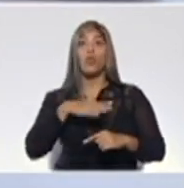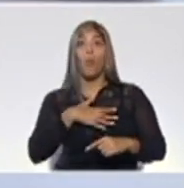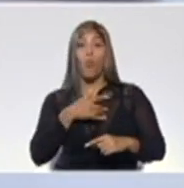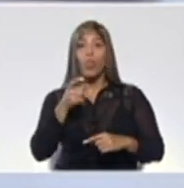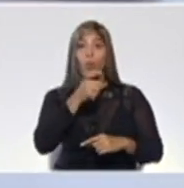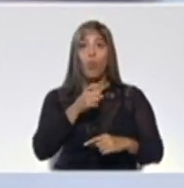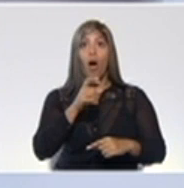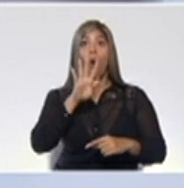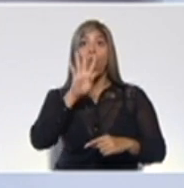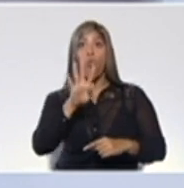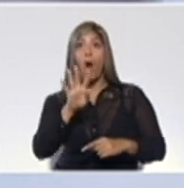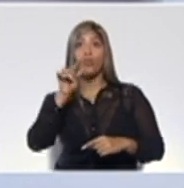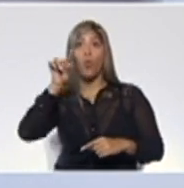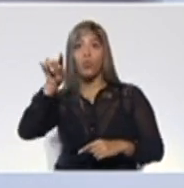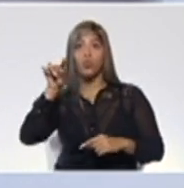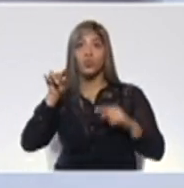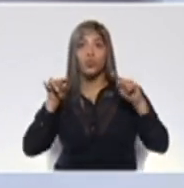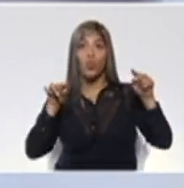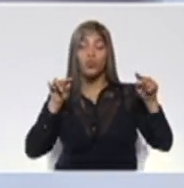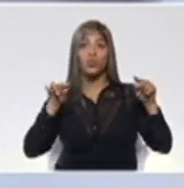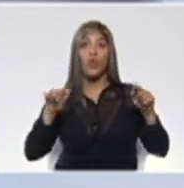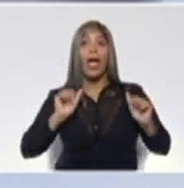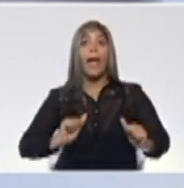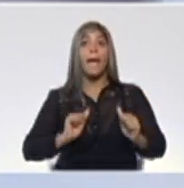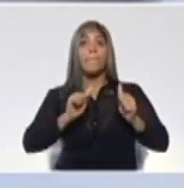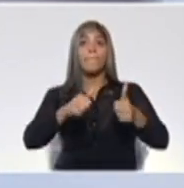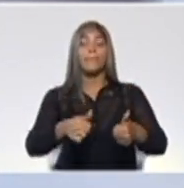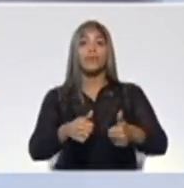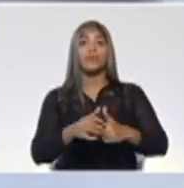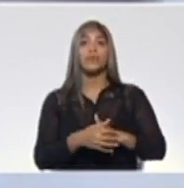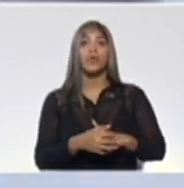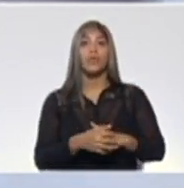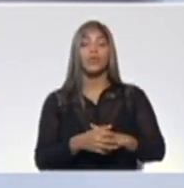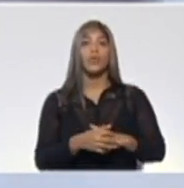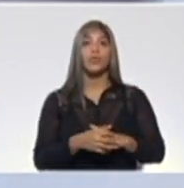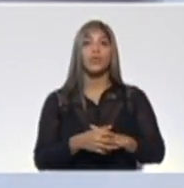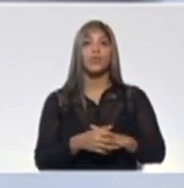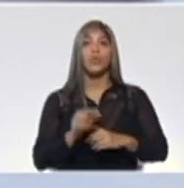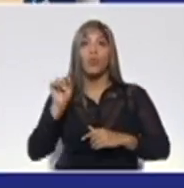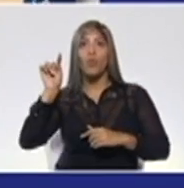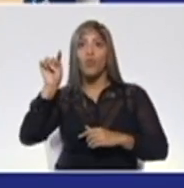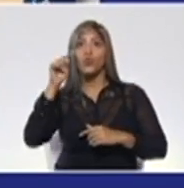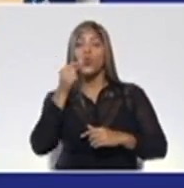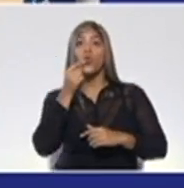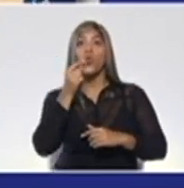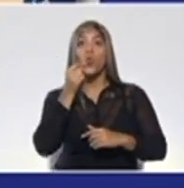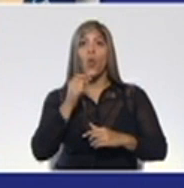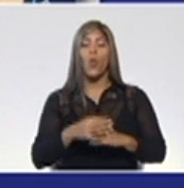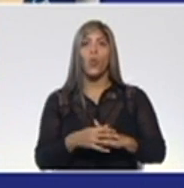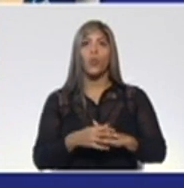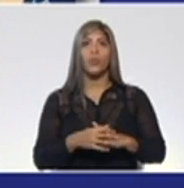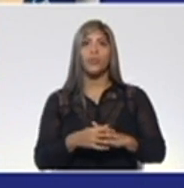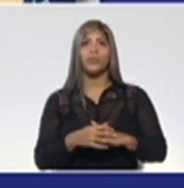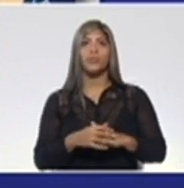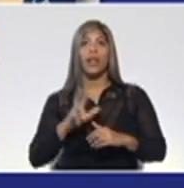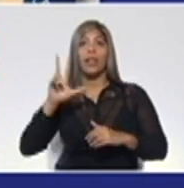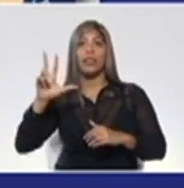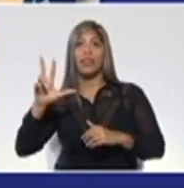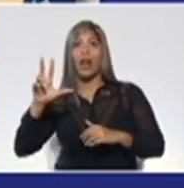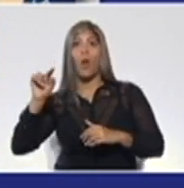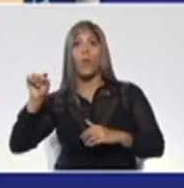coordenadas 4 puntos. Vamos a empezar con el punto remarcado en rojo, el punto de coordenadas 3,